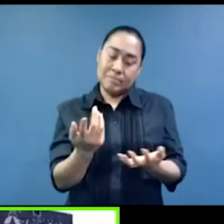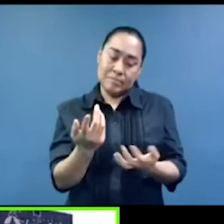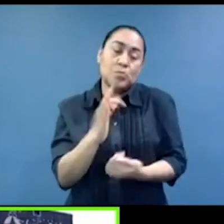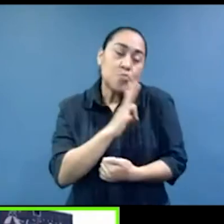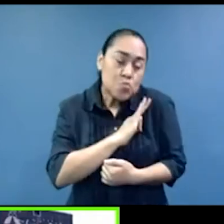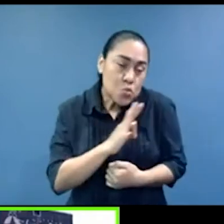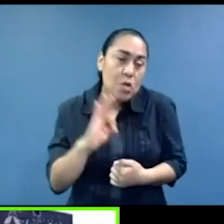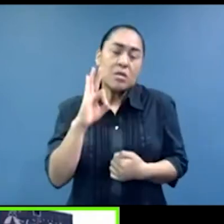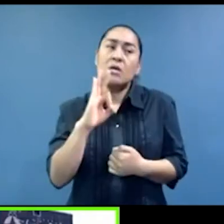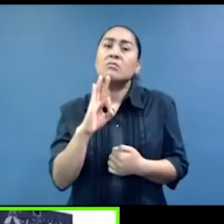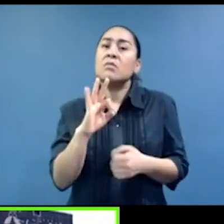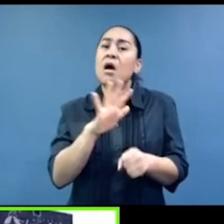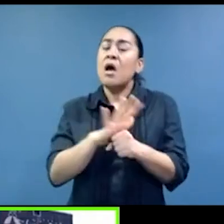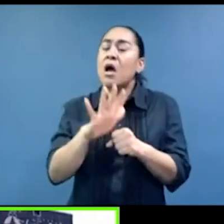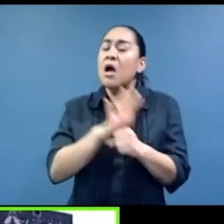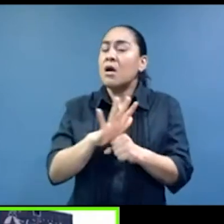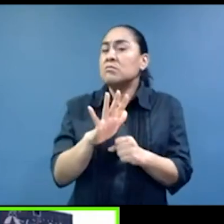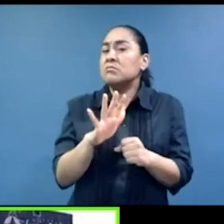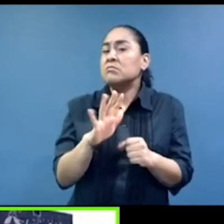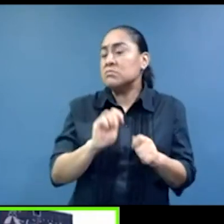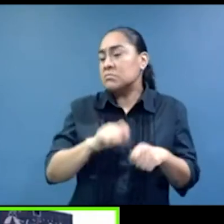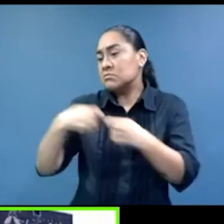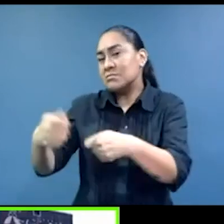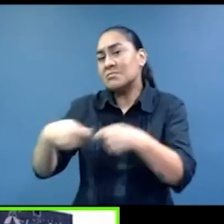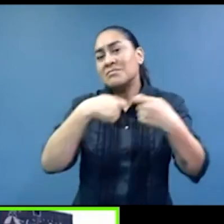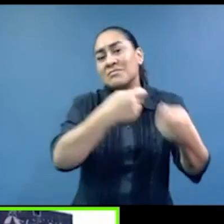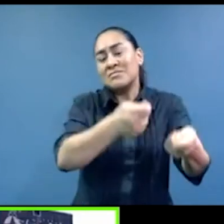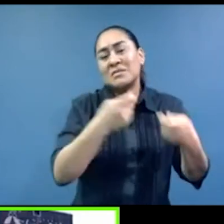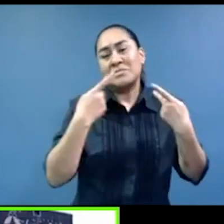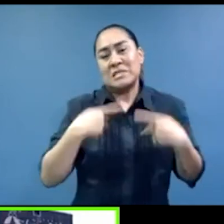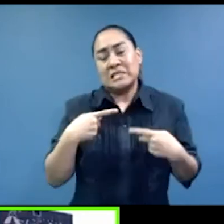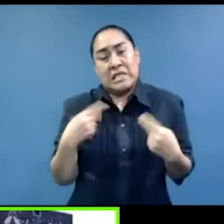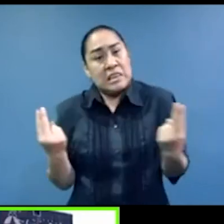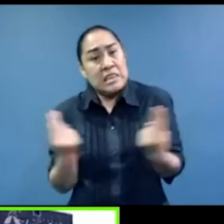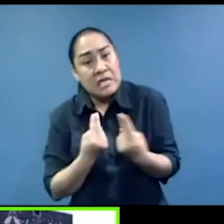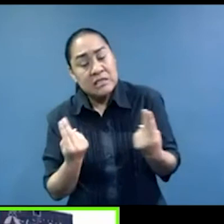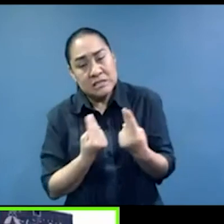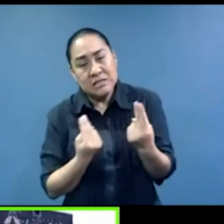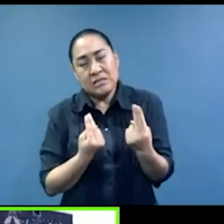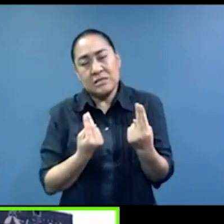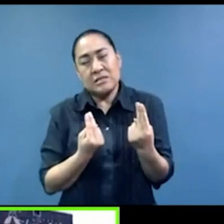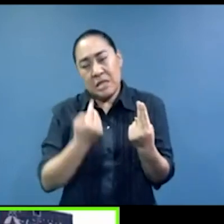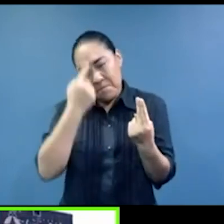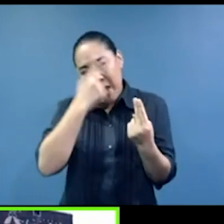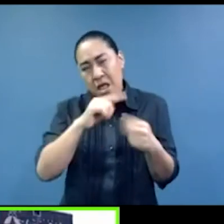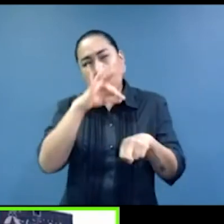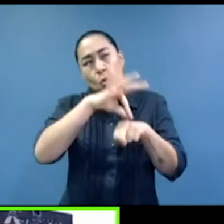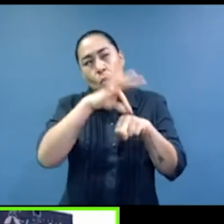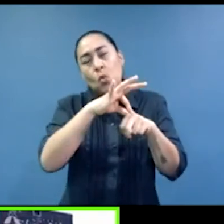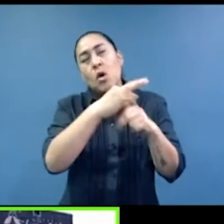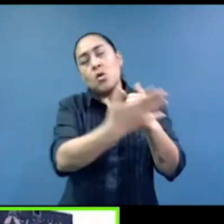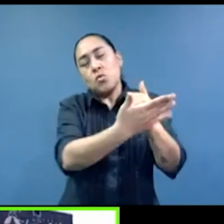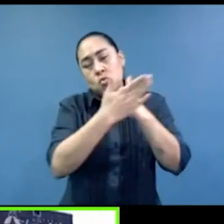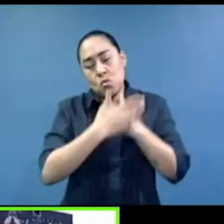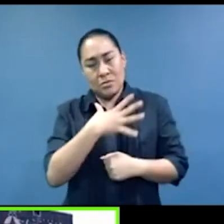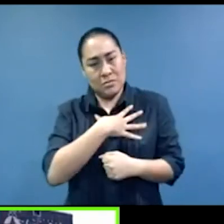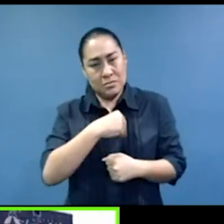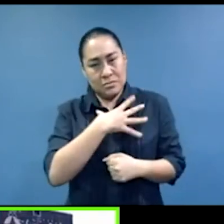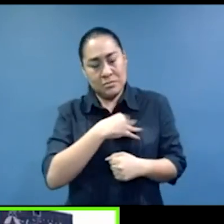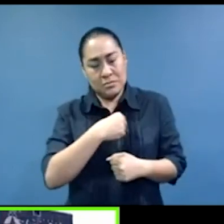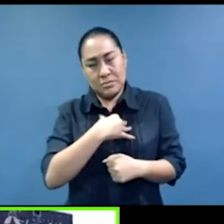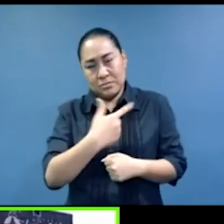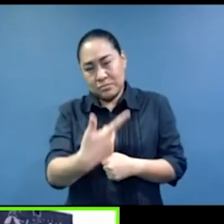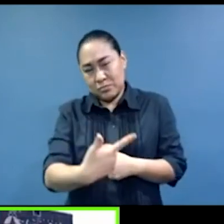tener disponibilidad para todas las personas que necesiten acceder a estos servicios de reproducción asistida, ¿no?